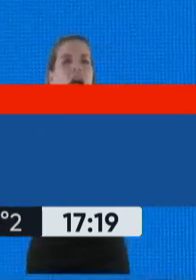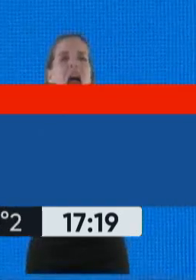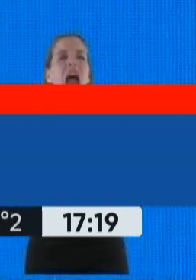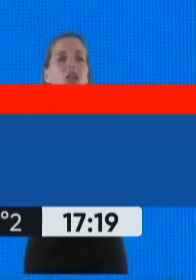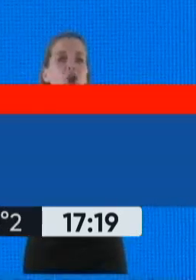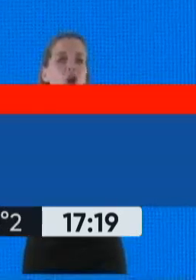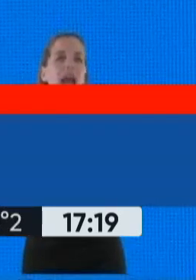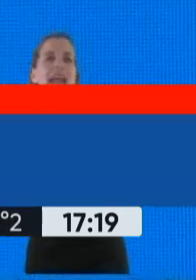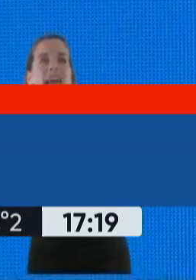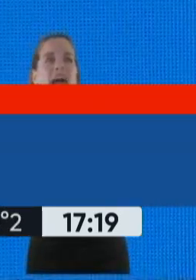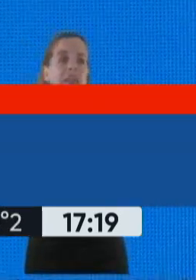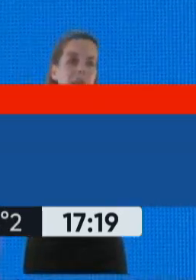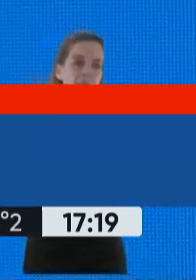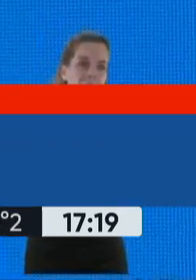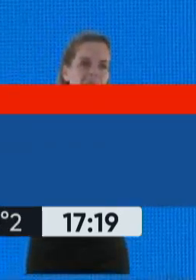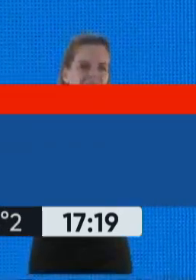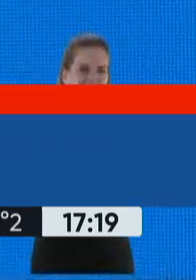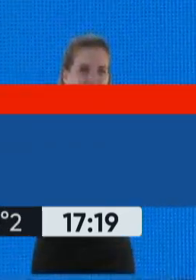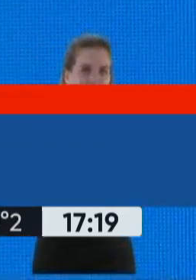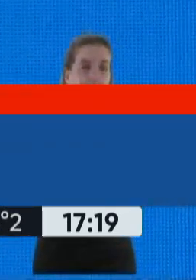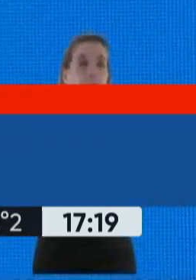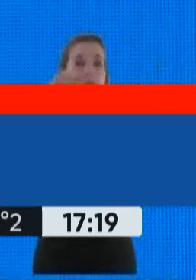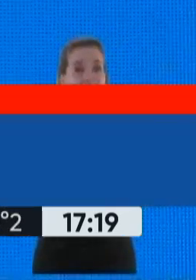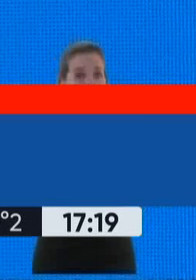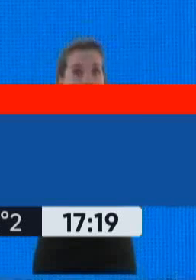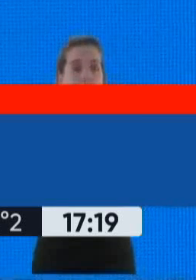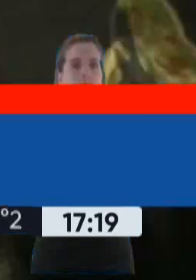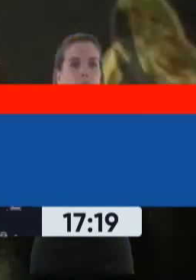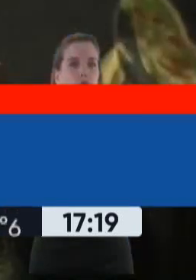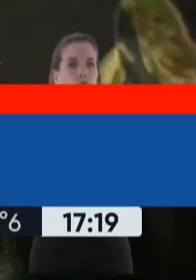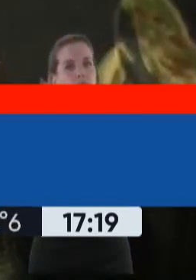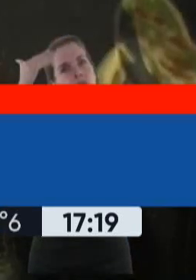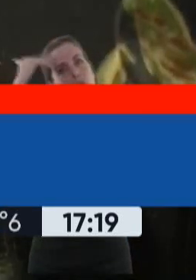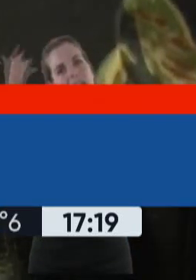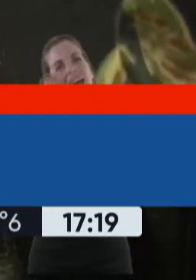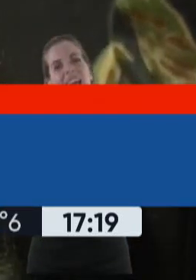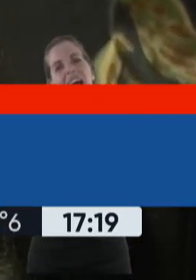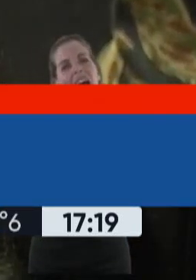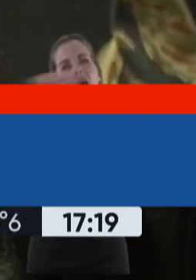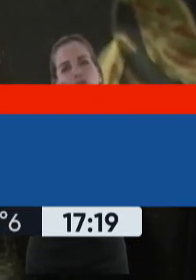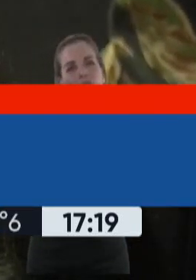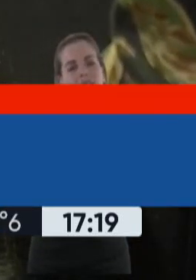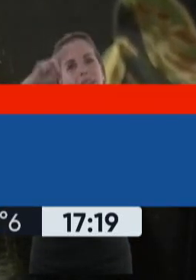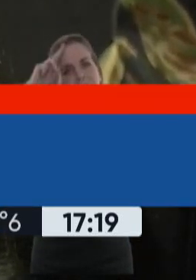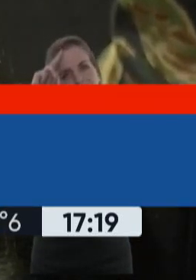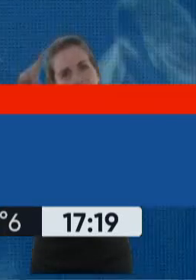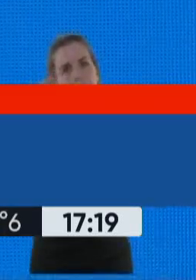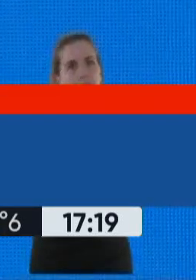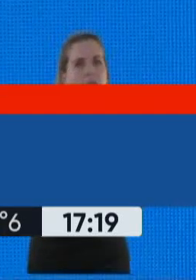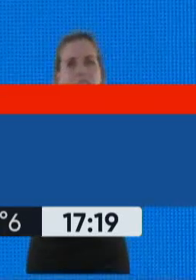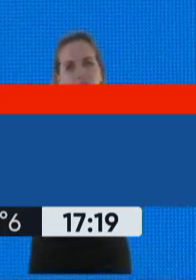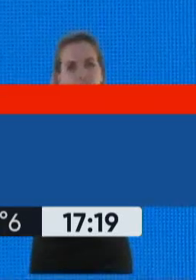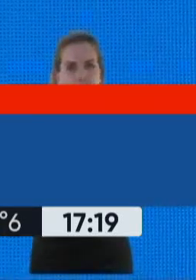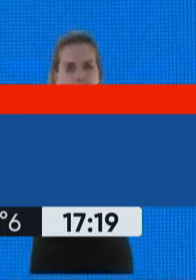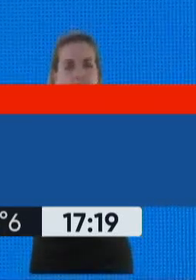ser. Pero tengo por todos y cada uno de ustedes una enorme admiración y un enorme respeto. Y les